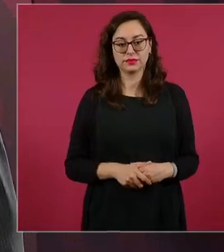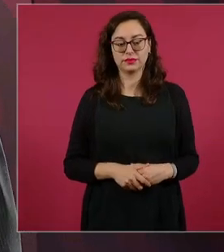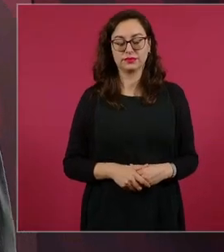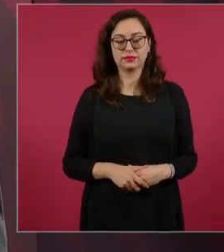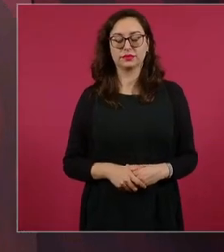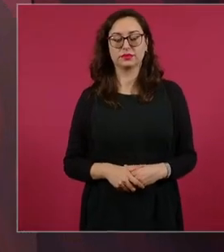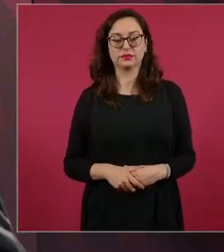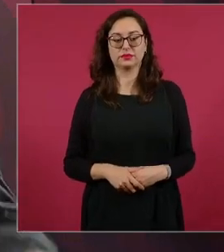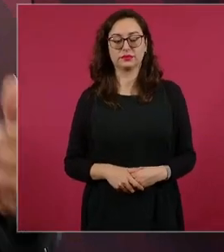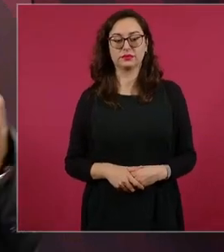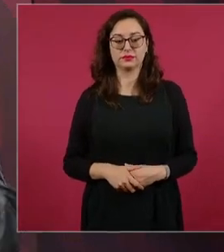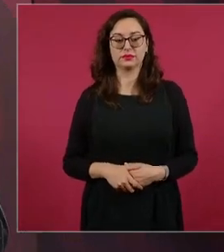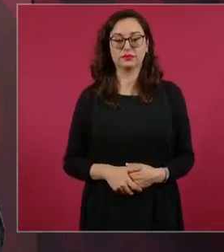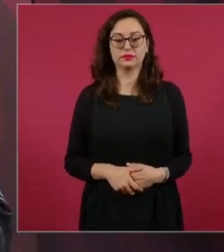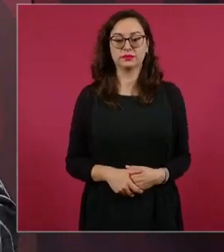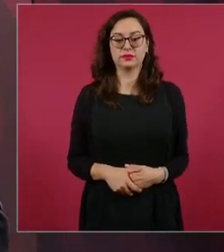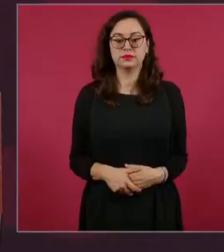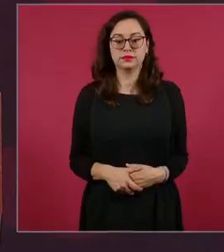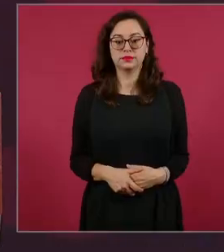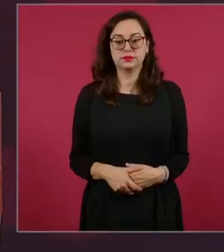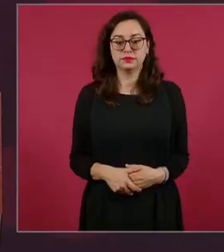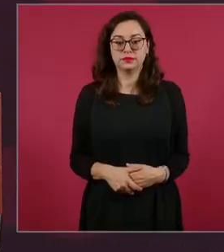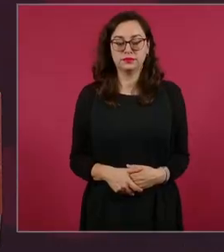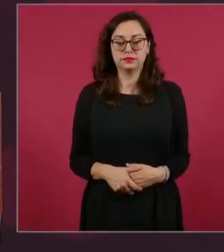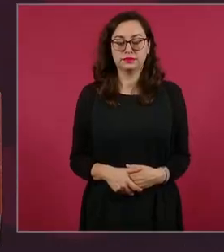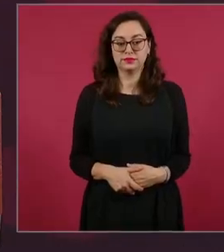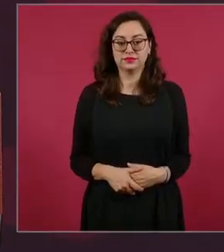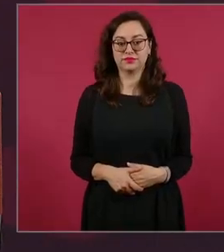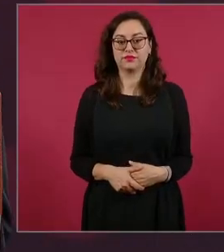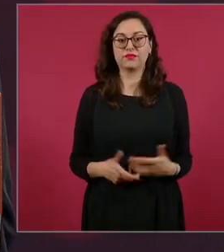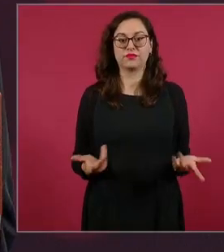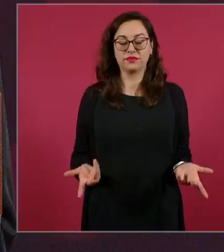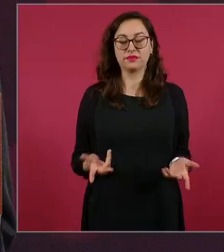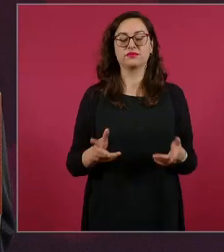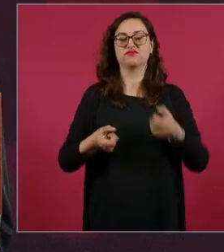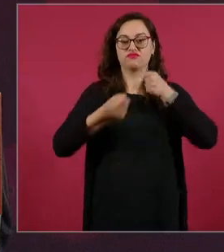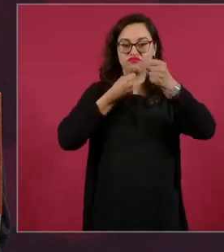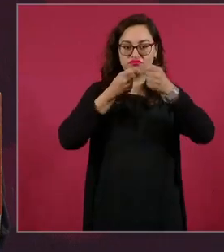Y Luego Los Reportajes